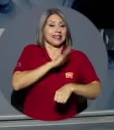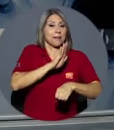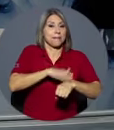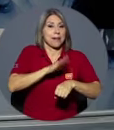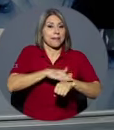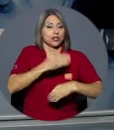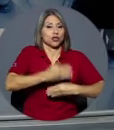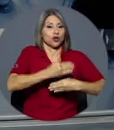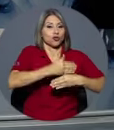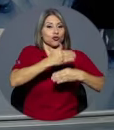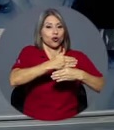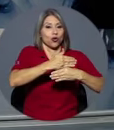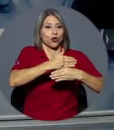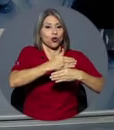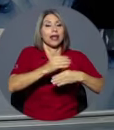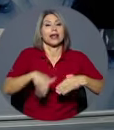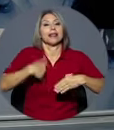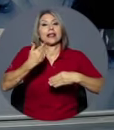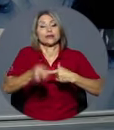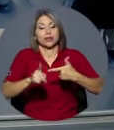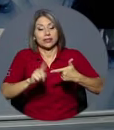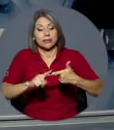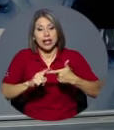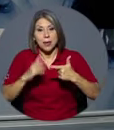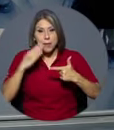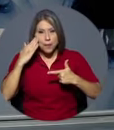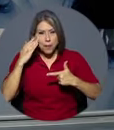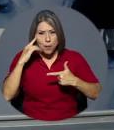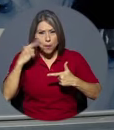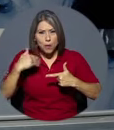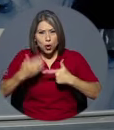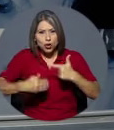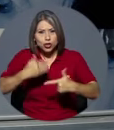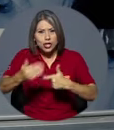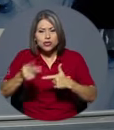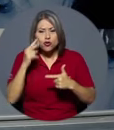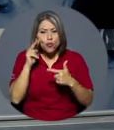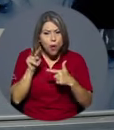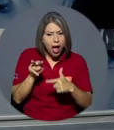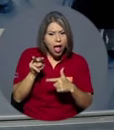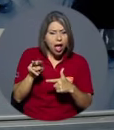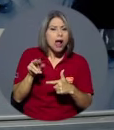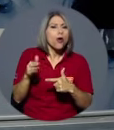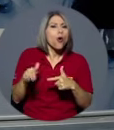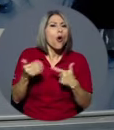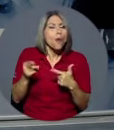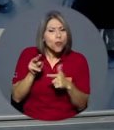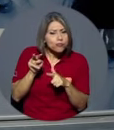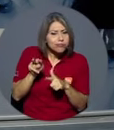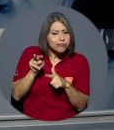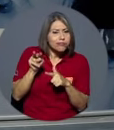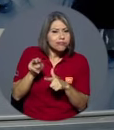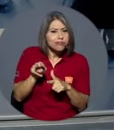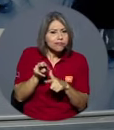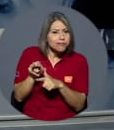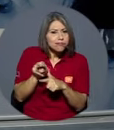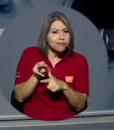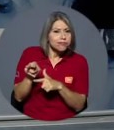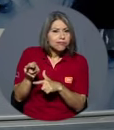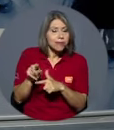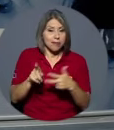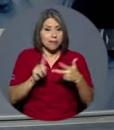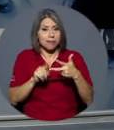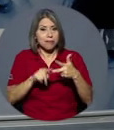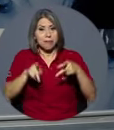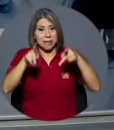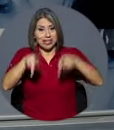el proceso cómo voy a vigilar y hacer el monitoreo de eso, en el sentido. Y el otro es la persona, o sea, cuál es el compromiso